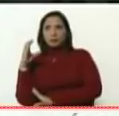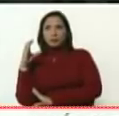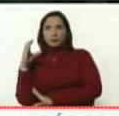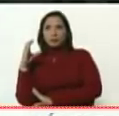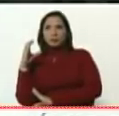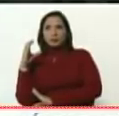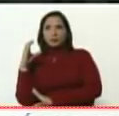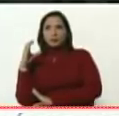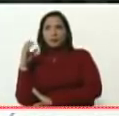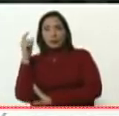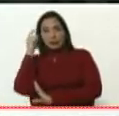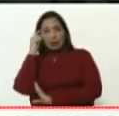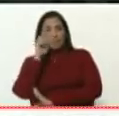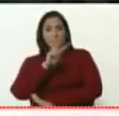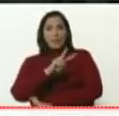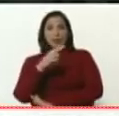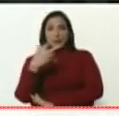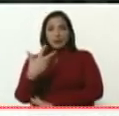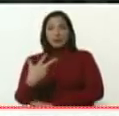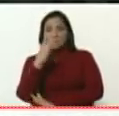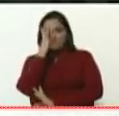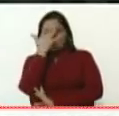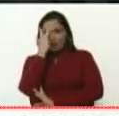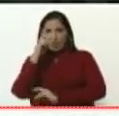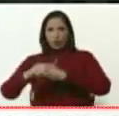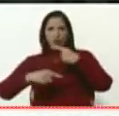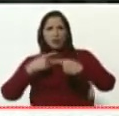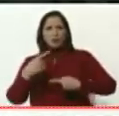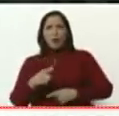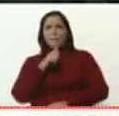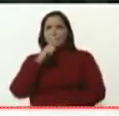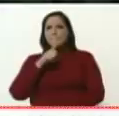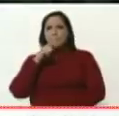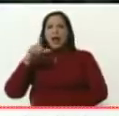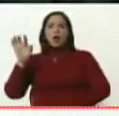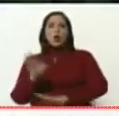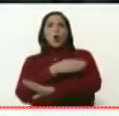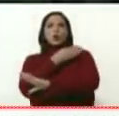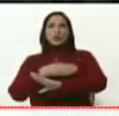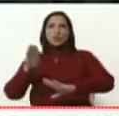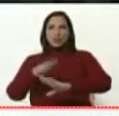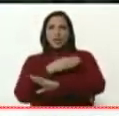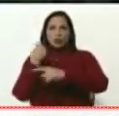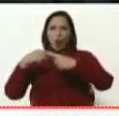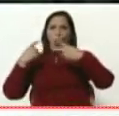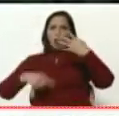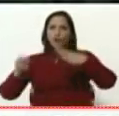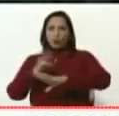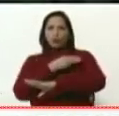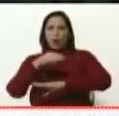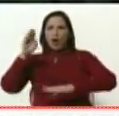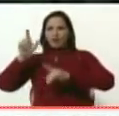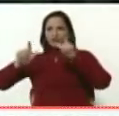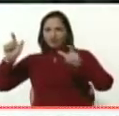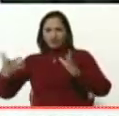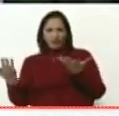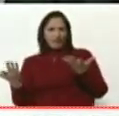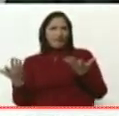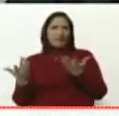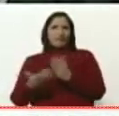en la fecha 23 de febrero, después de aquel malhadado concierto de Miguel Bosé y otros viejitos que todavía cantan.